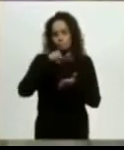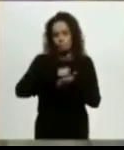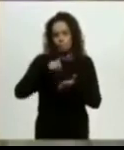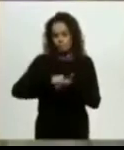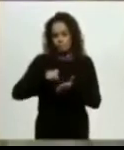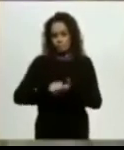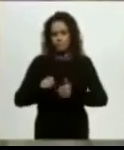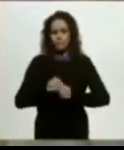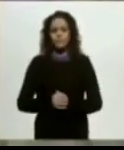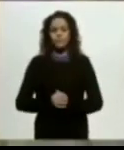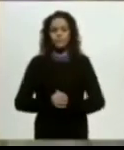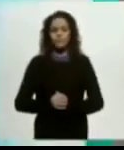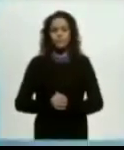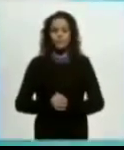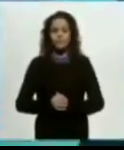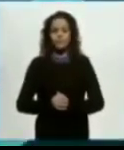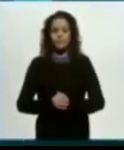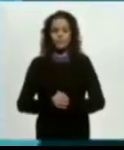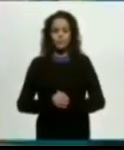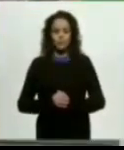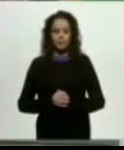tranquilamente.